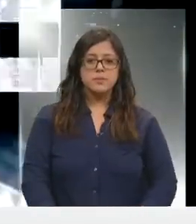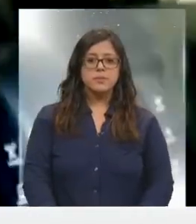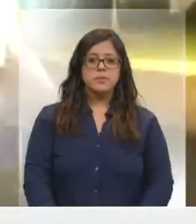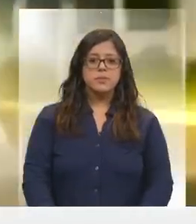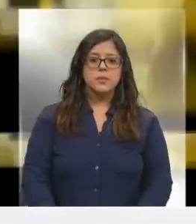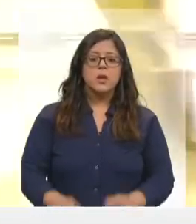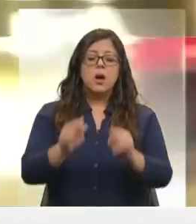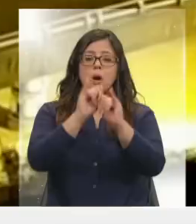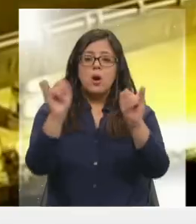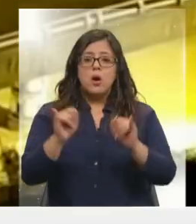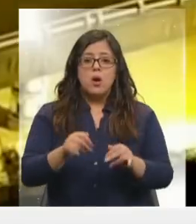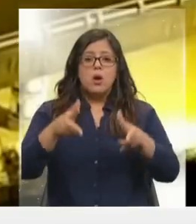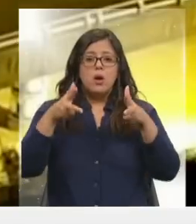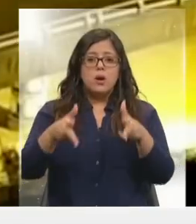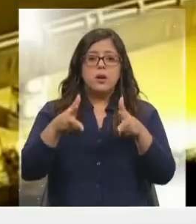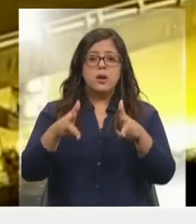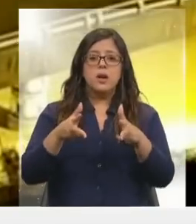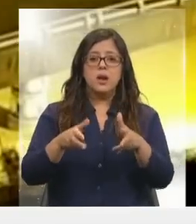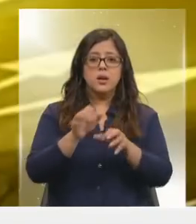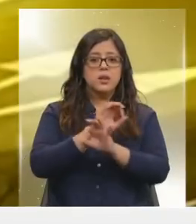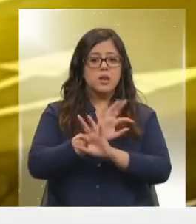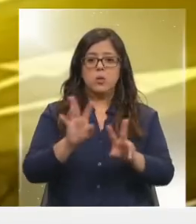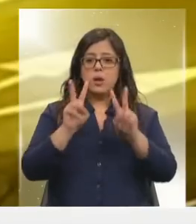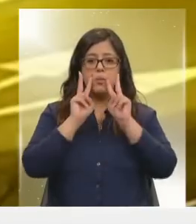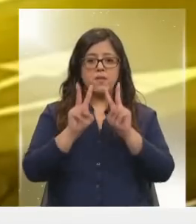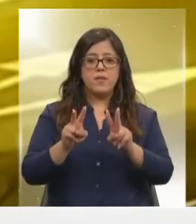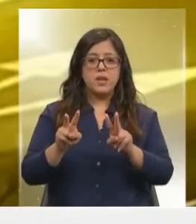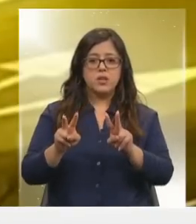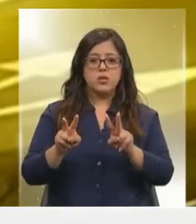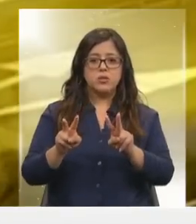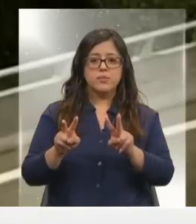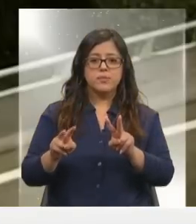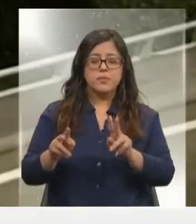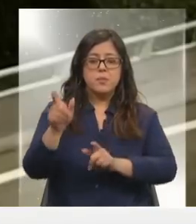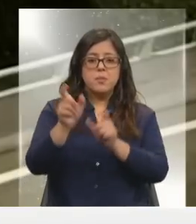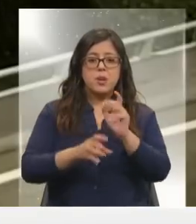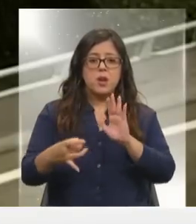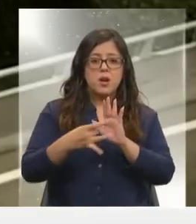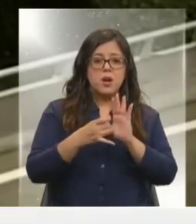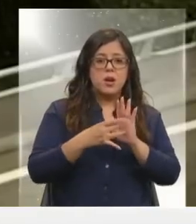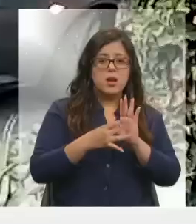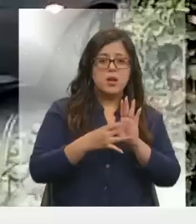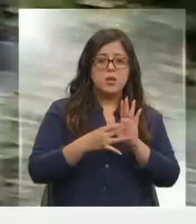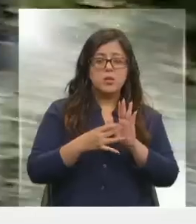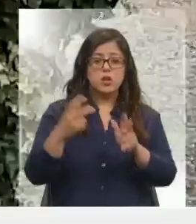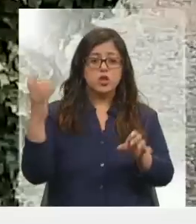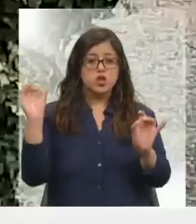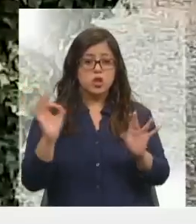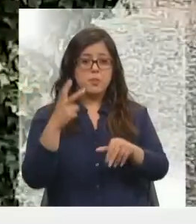Una modalidad de extorsión que no habíamos visto hasta ahora. Delincuentes que no se conforman con